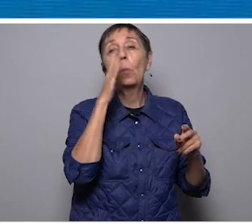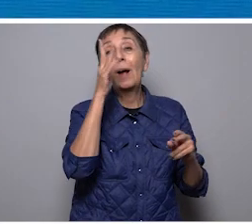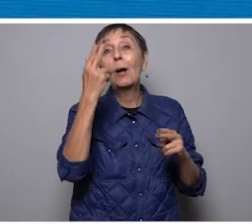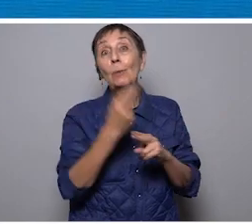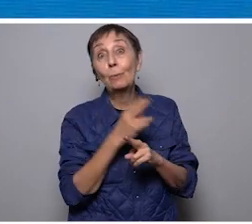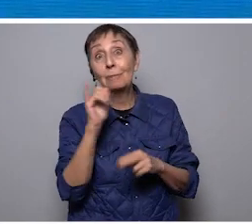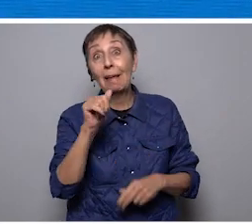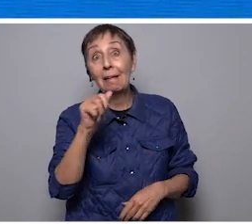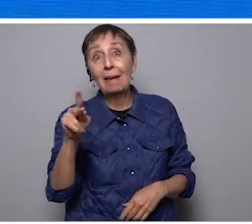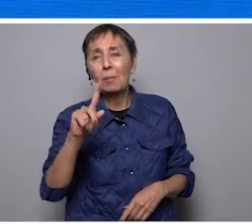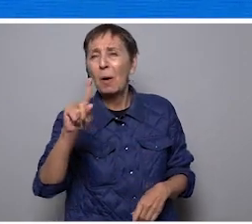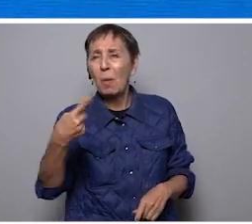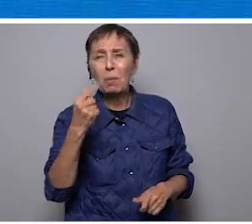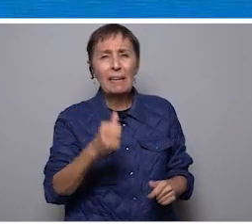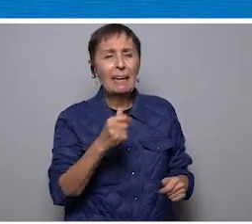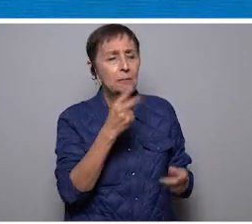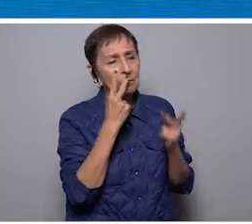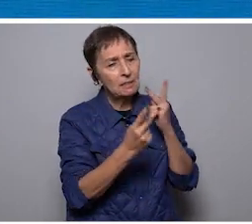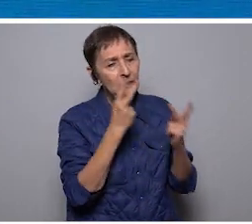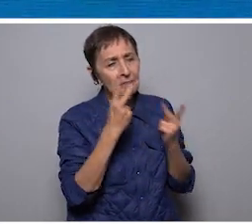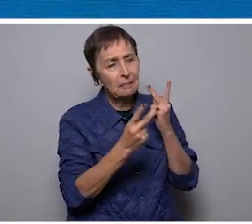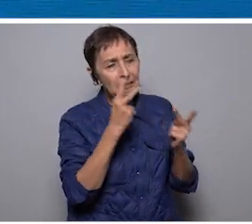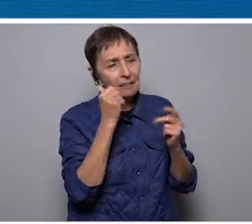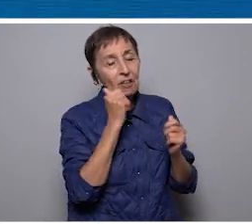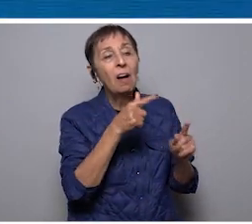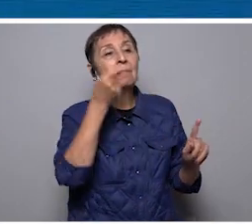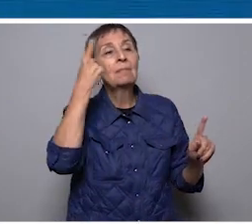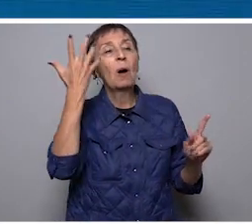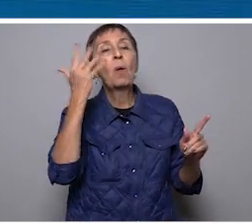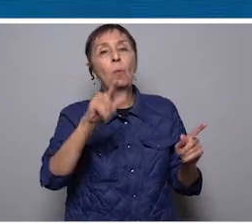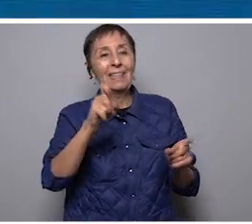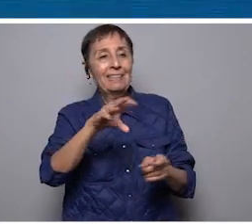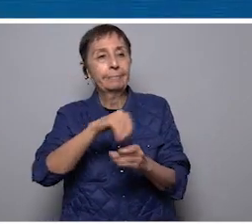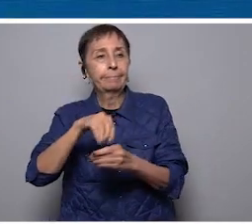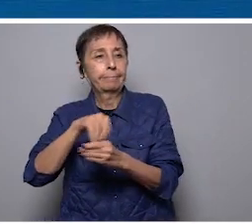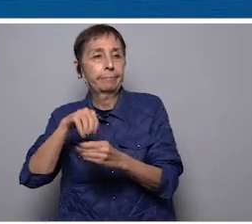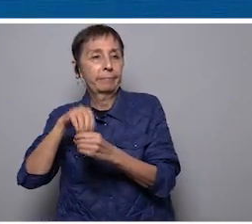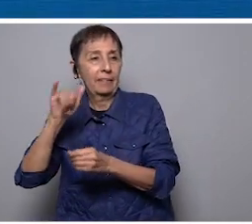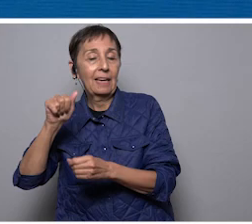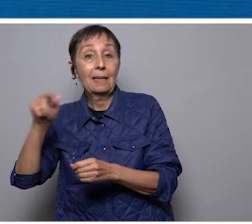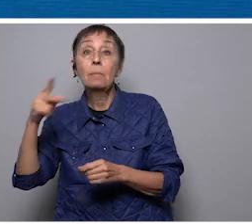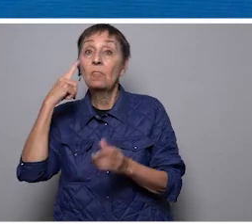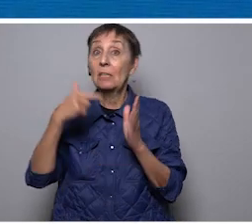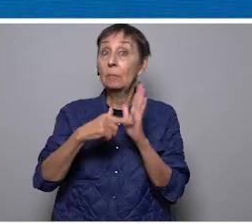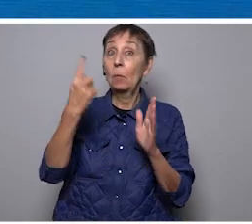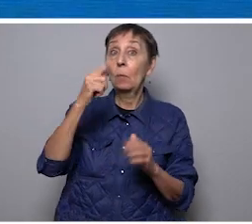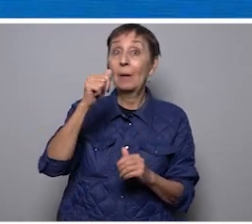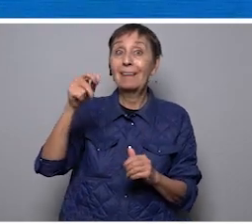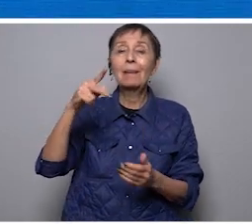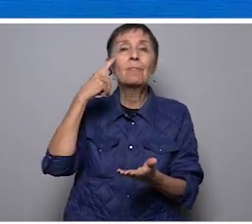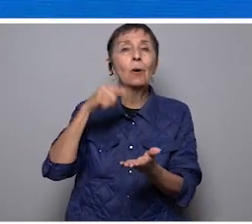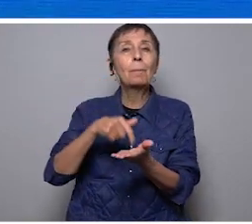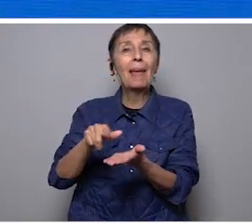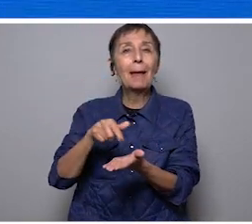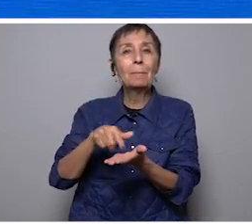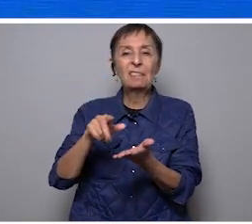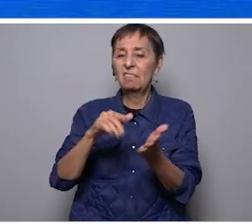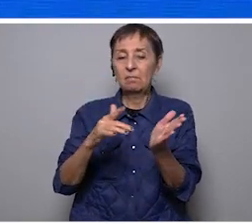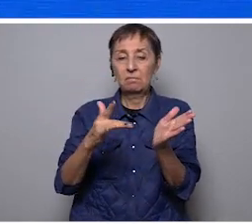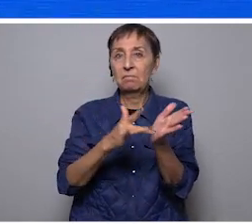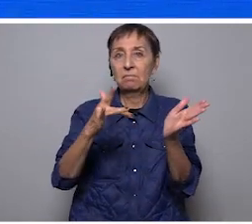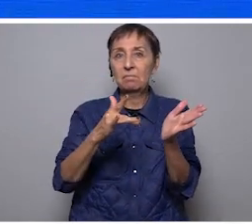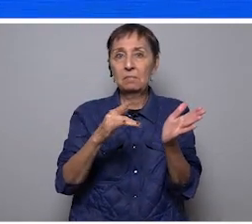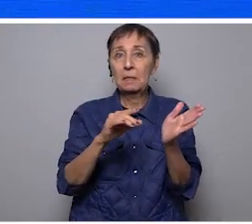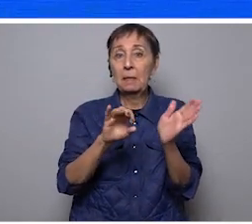el desarrollo tenemos para ejemplo una app que es un botón de pagos el botón de pagos pudo ser